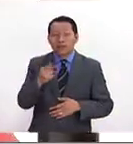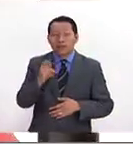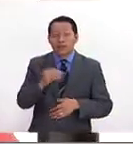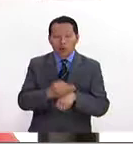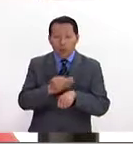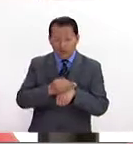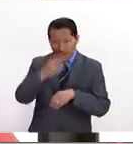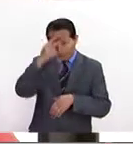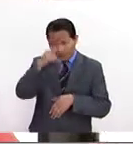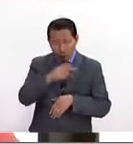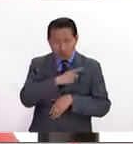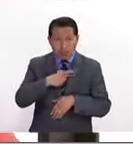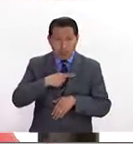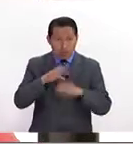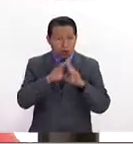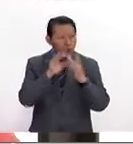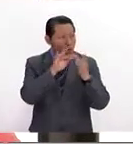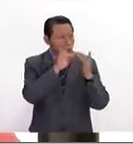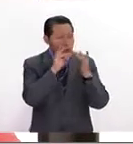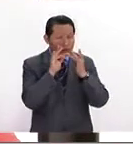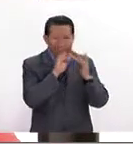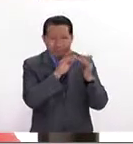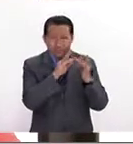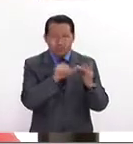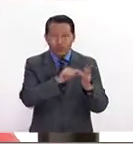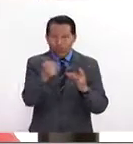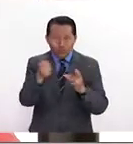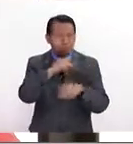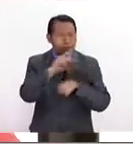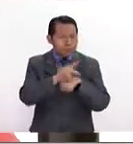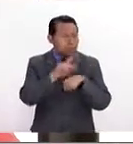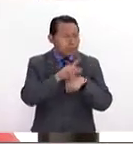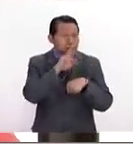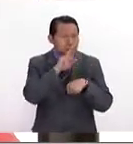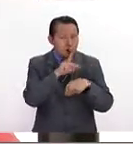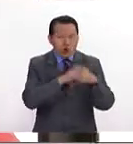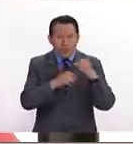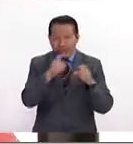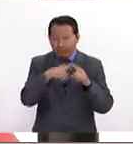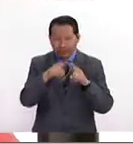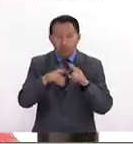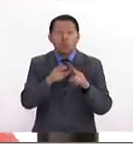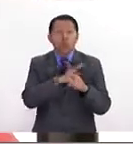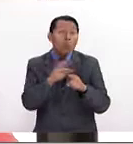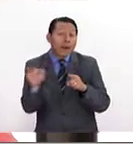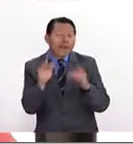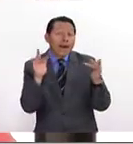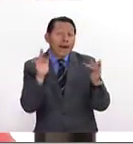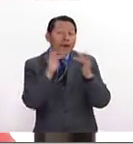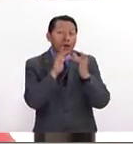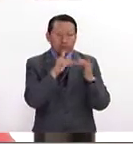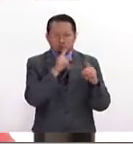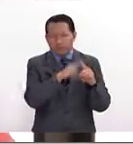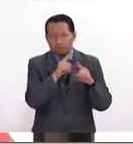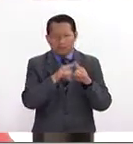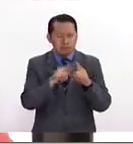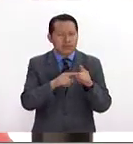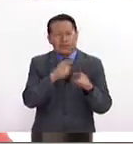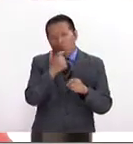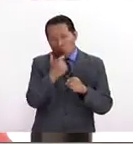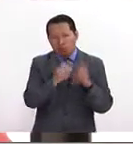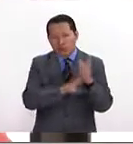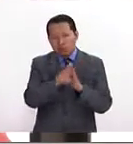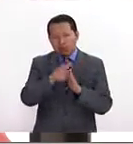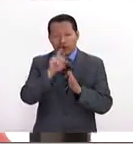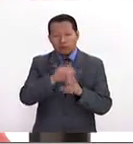que buscar otros mercados. El hecho de que tienda puentes con estas economías emergentes, que